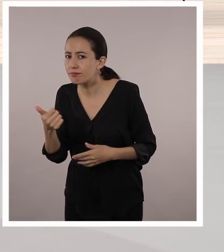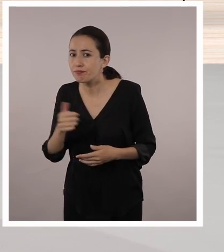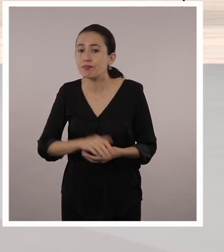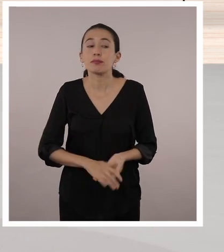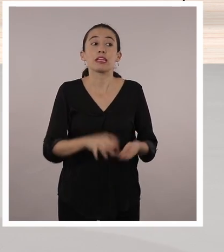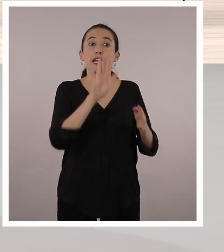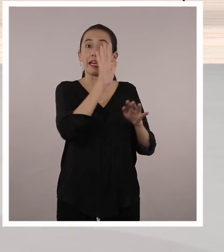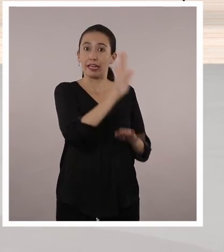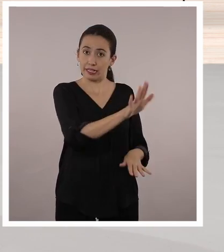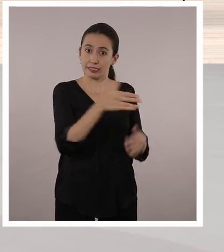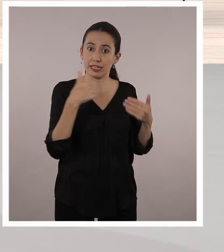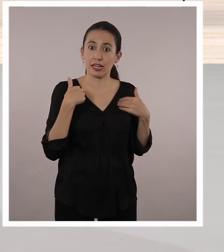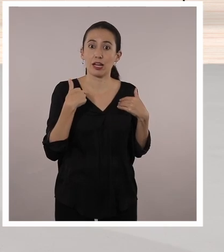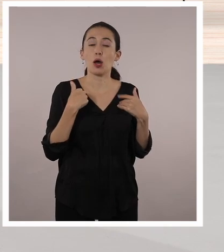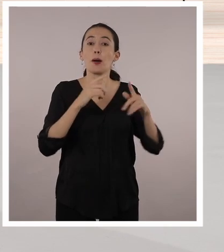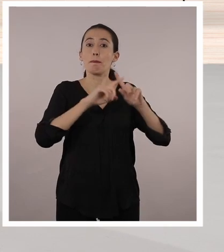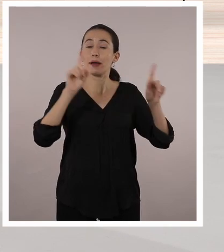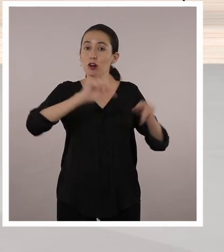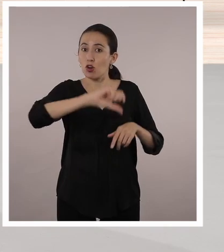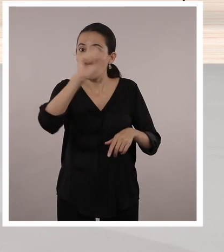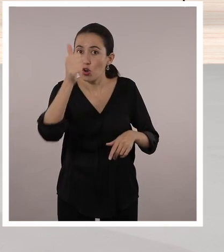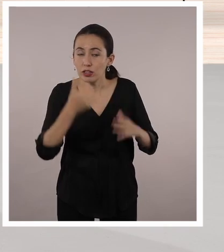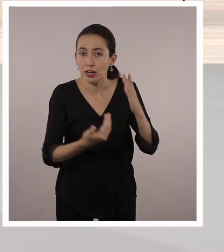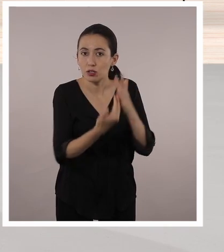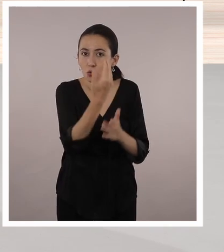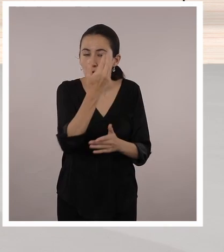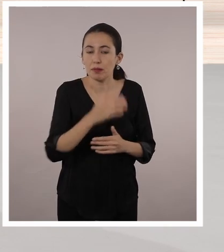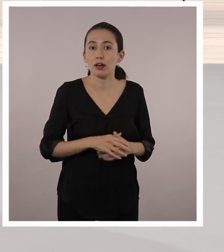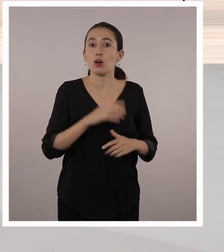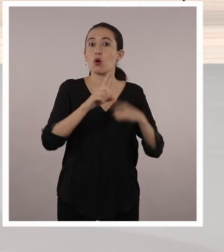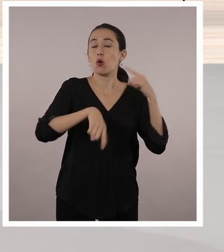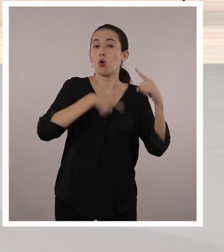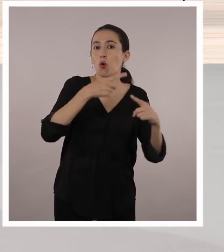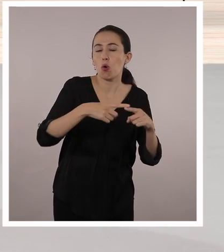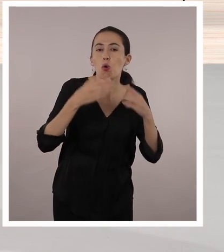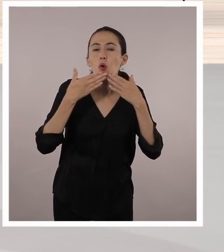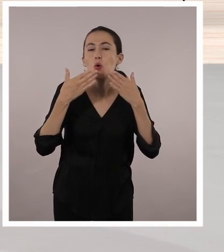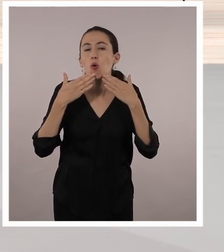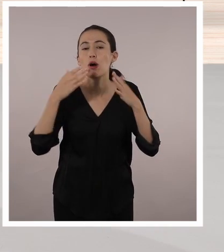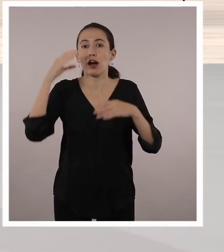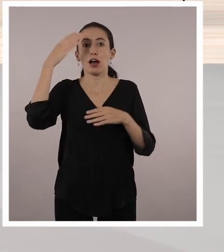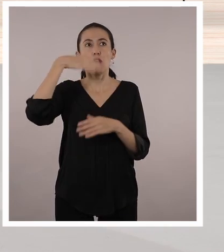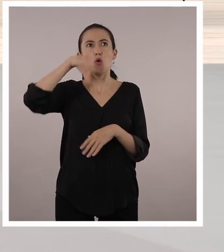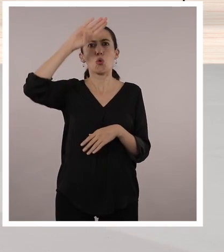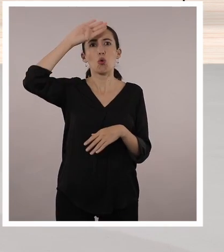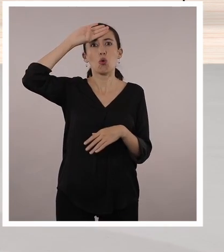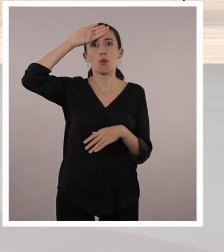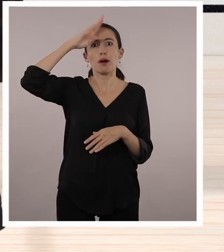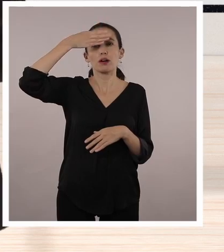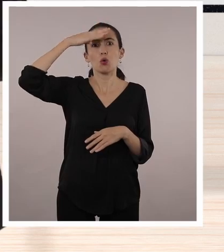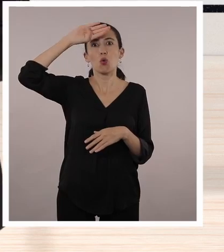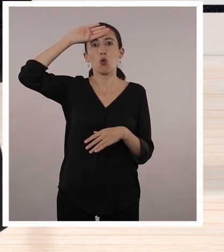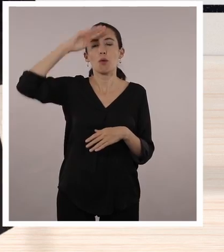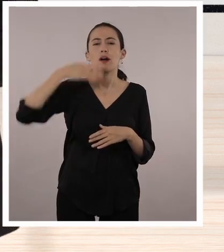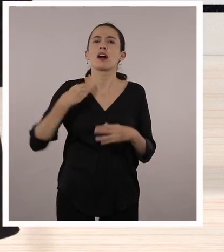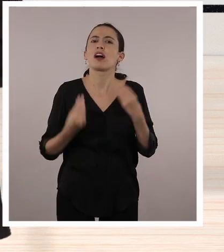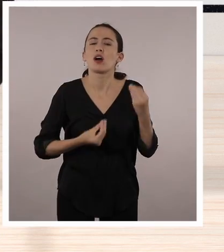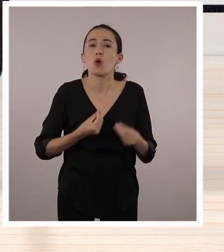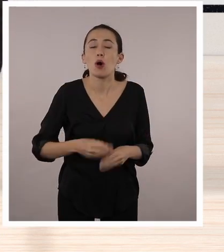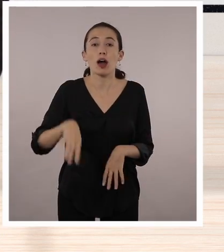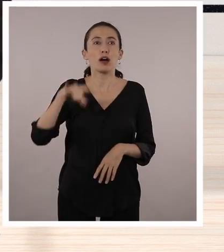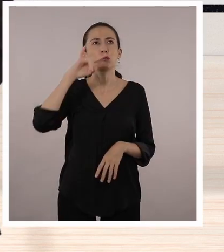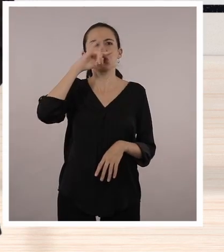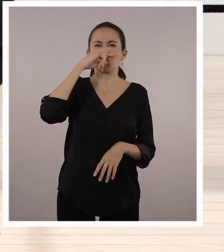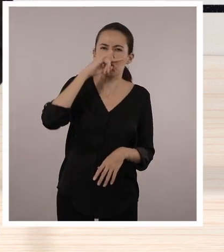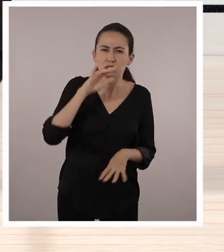leyenda. Bueno, de esa leyenda tengo eso, pero tengo una nueva, una que viene de Cuba. Wow, ¿ya? En Cuba había